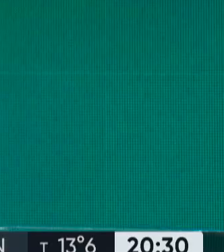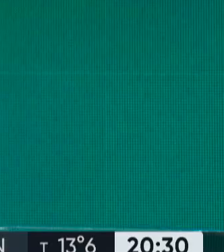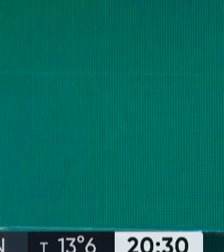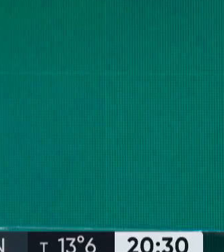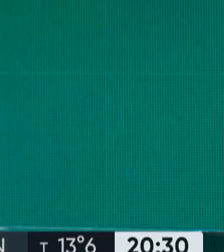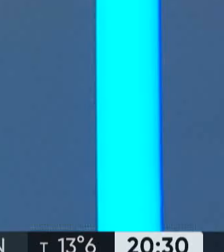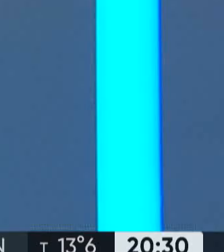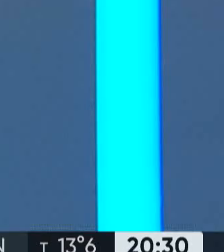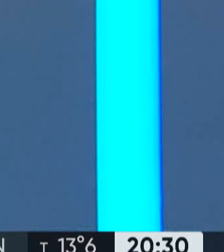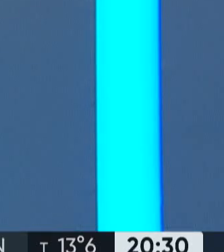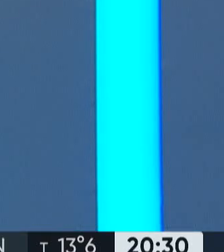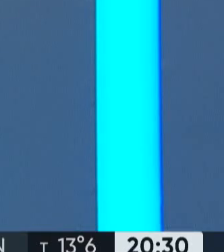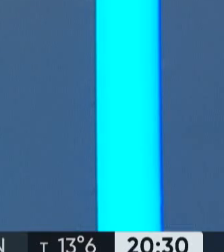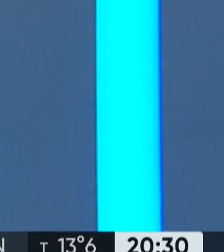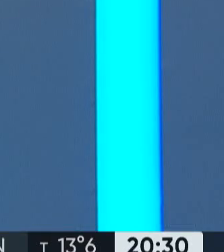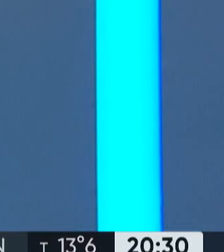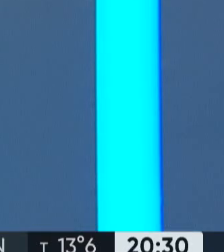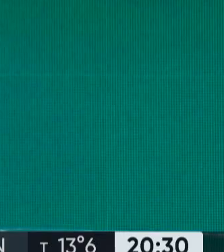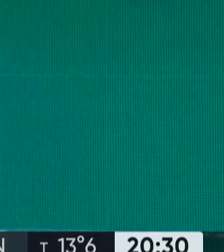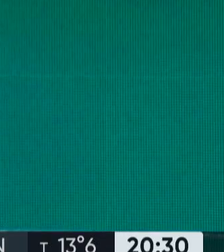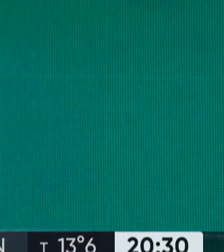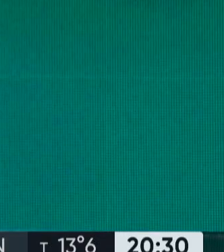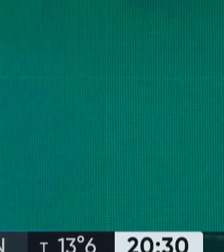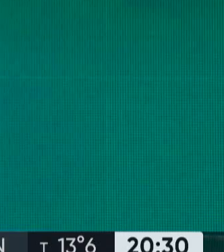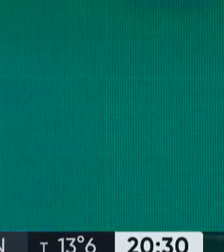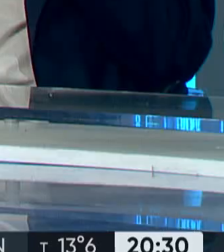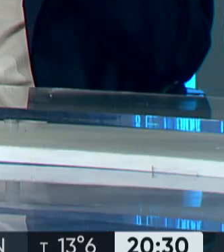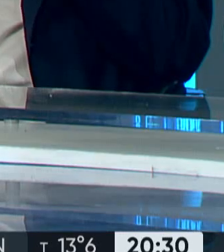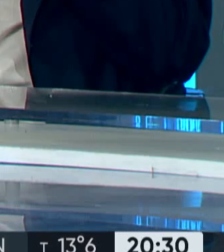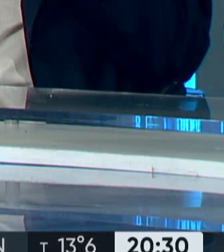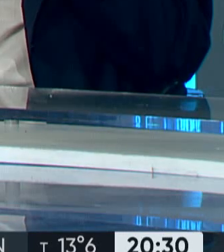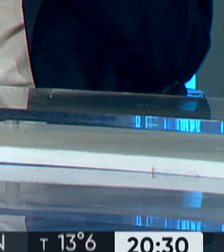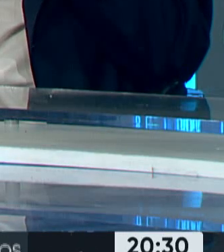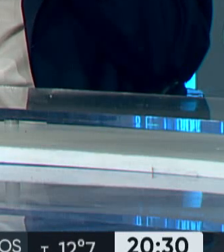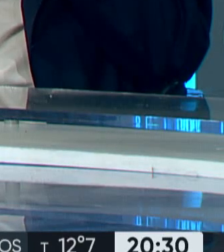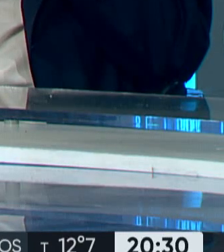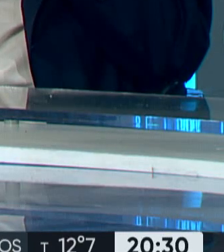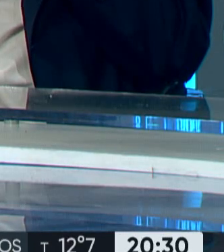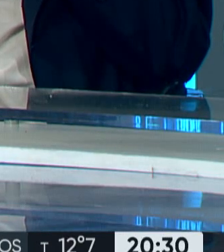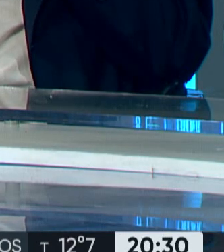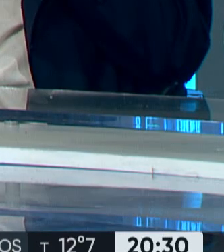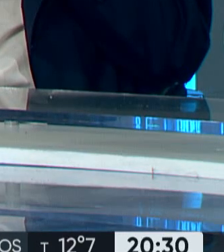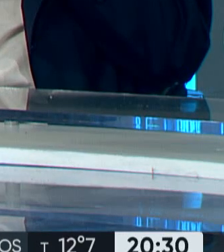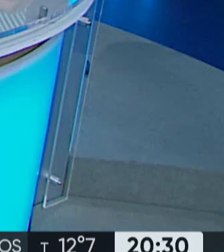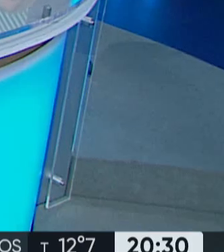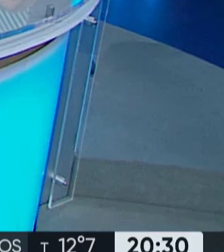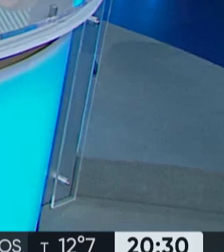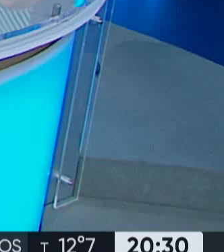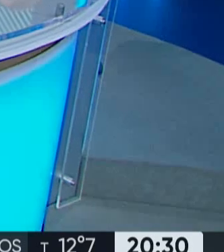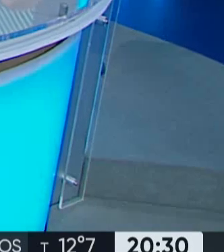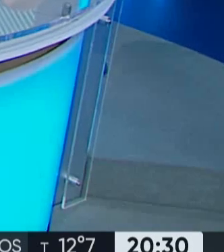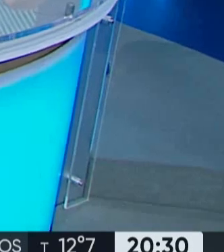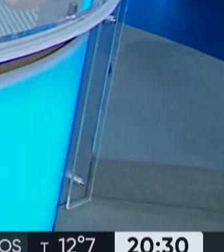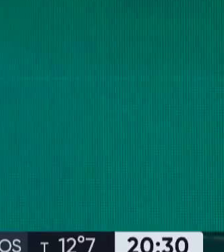hoy. un placer. Y el señor Raúl Timerman, bienvenido. Muy buenas noches, bienvenida Virginia. Victoria.